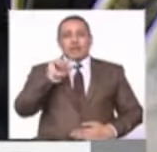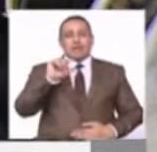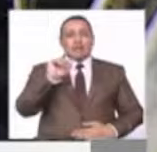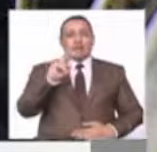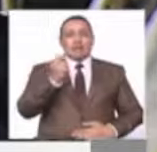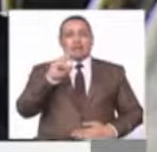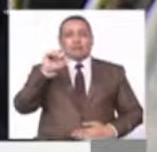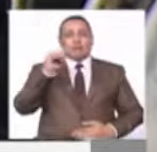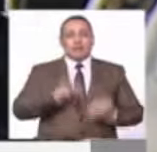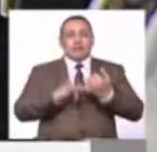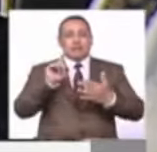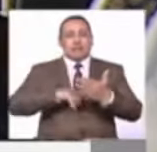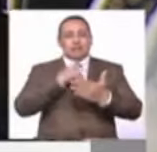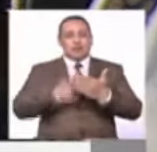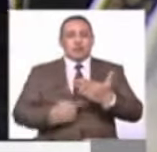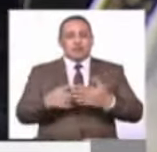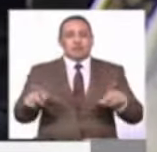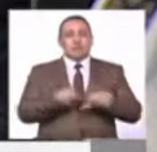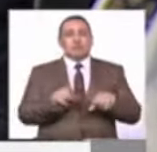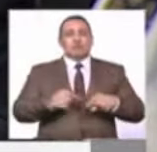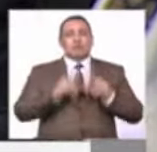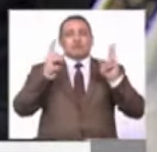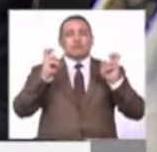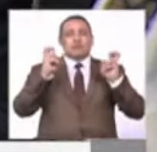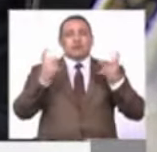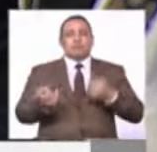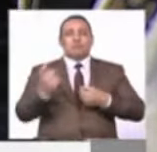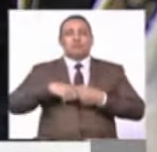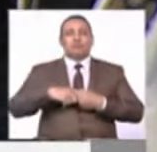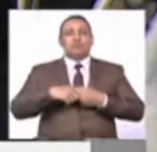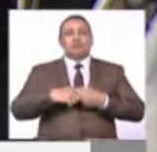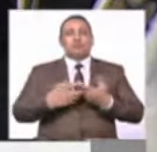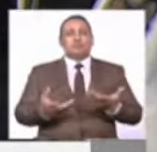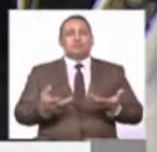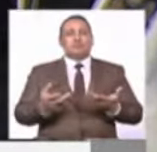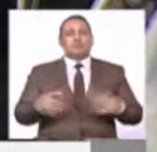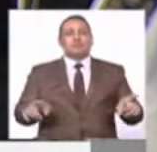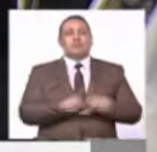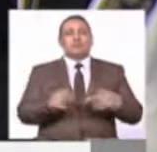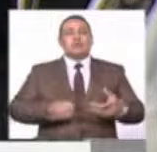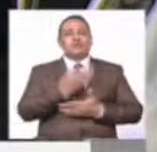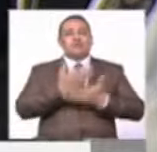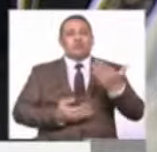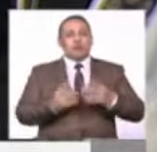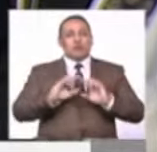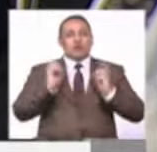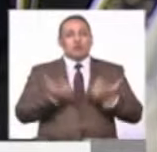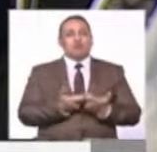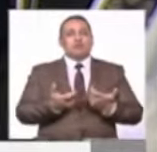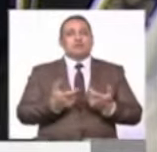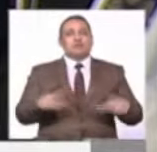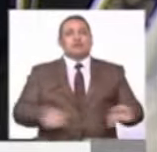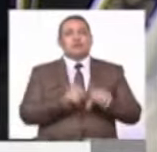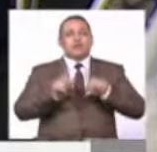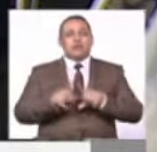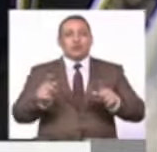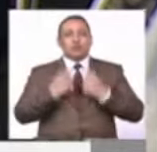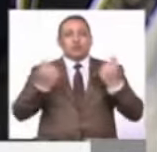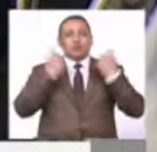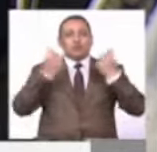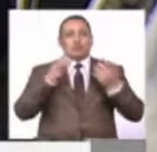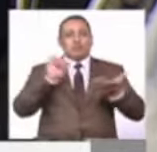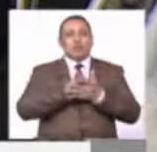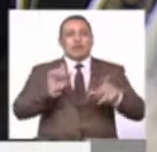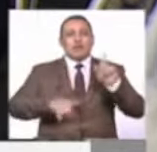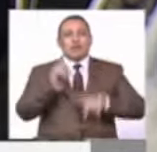sido inhabilitada hay una vacante Pues informen eso la junta para que haya un concurso para que